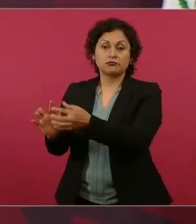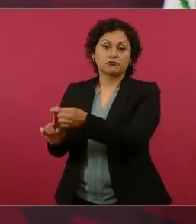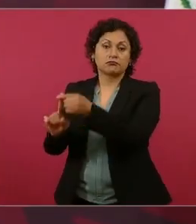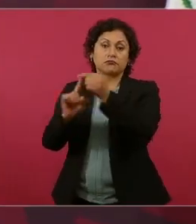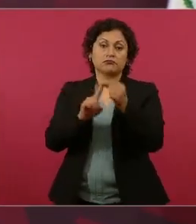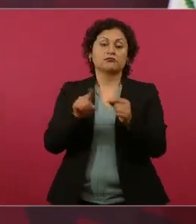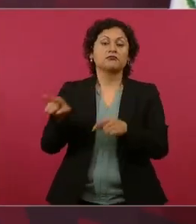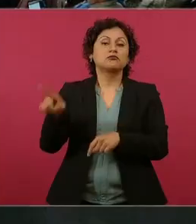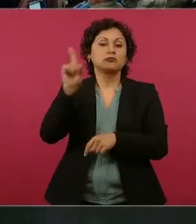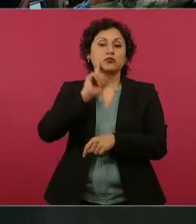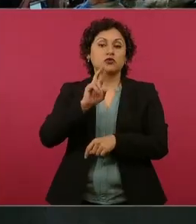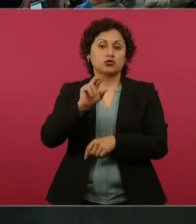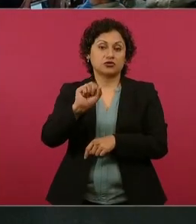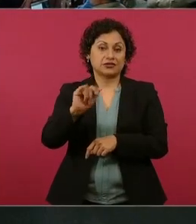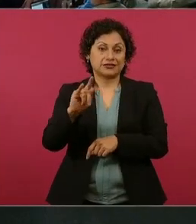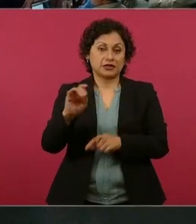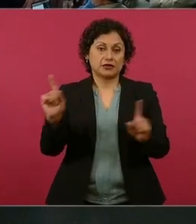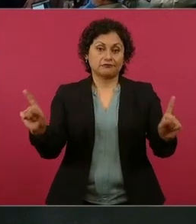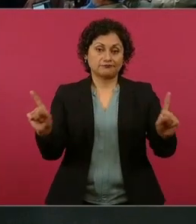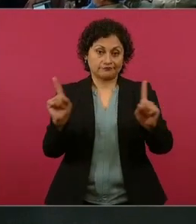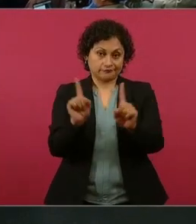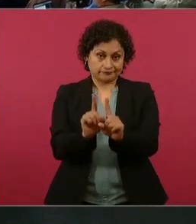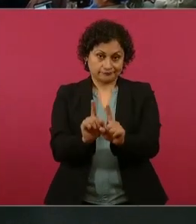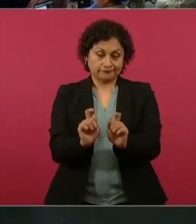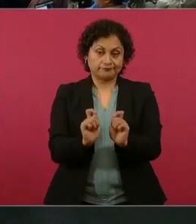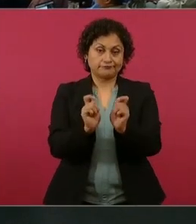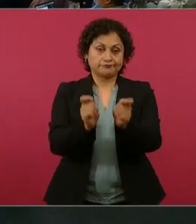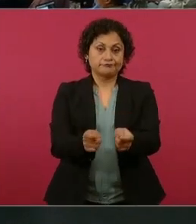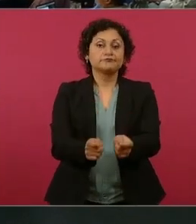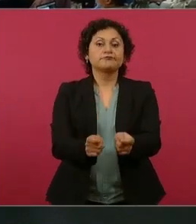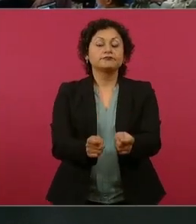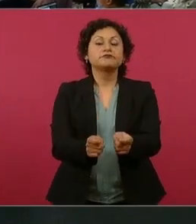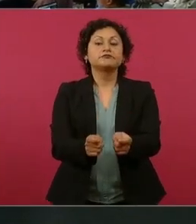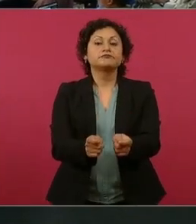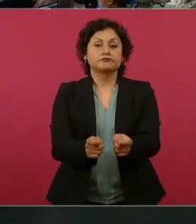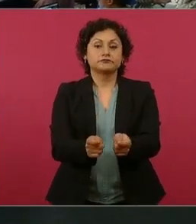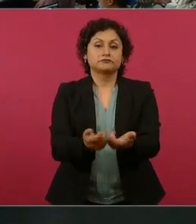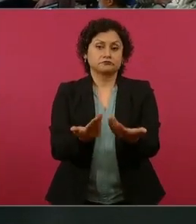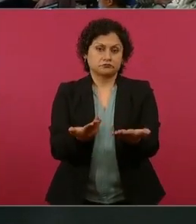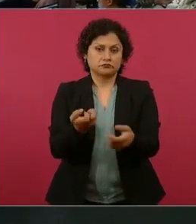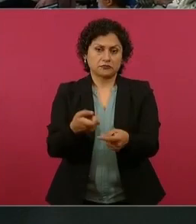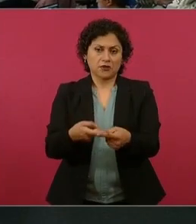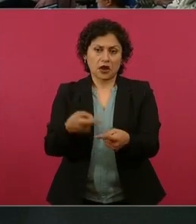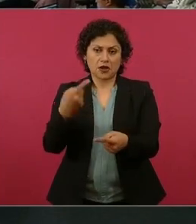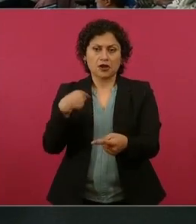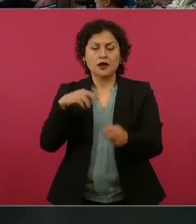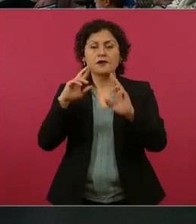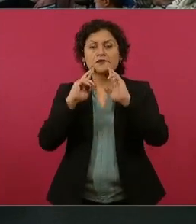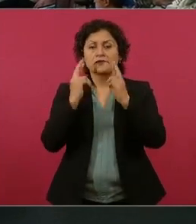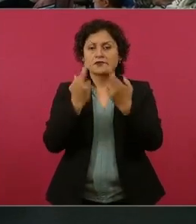Casa Blanca. Y hemos llevado a cabo estas reuniones. Ayer